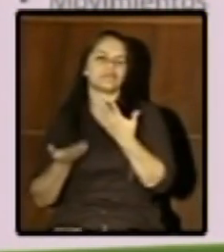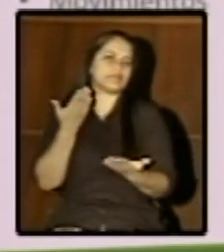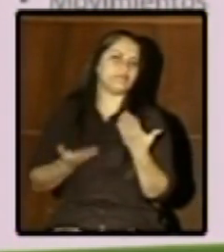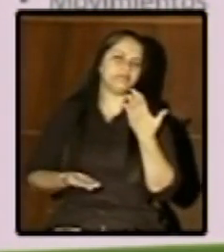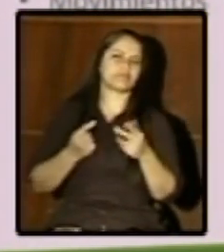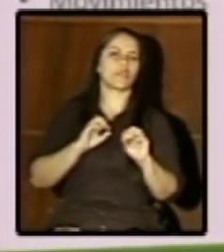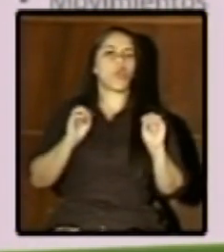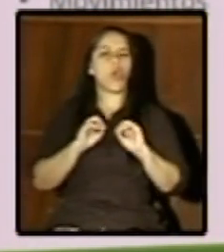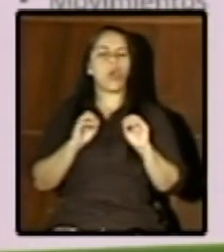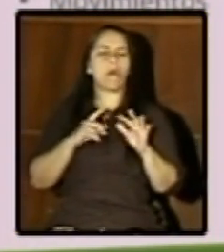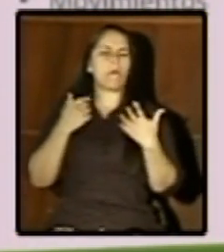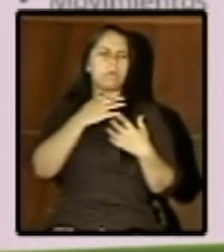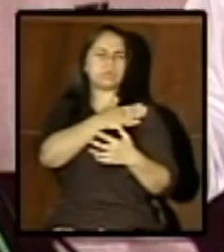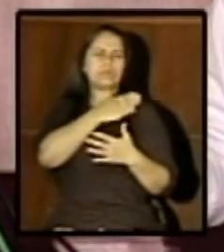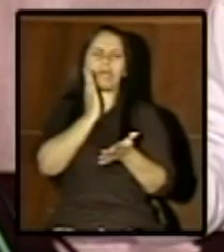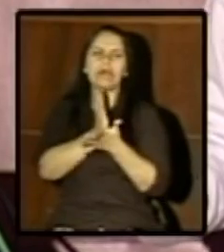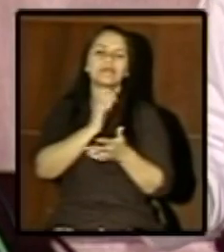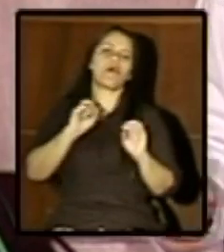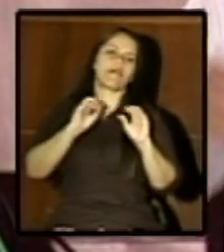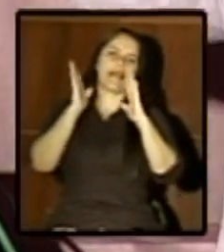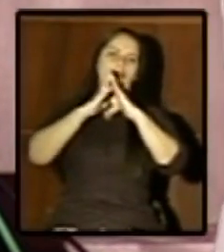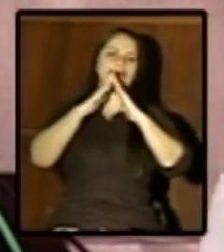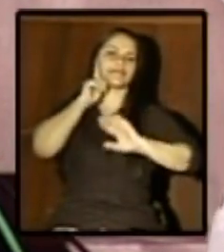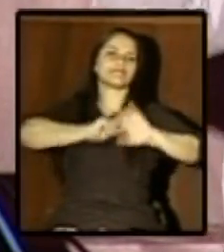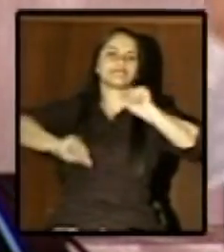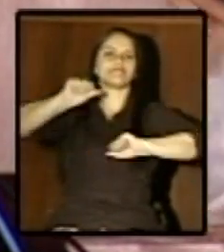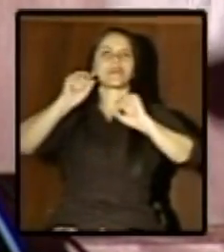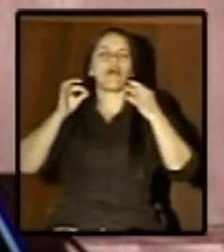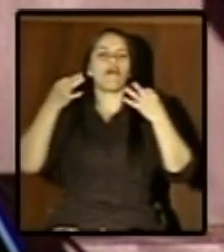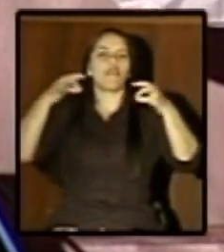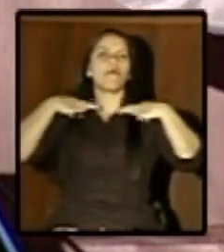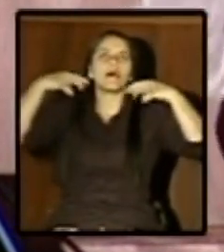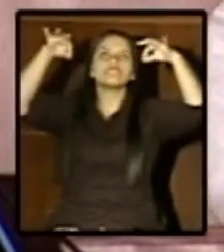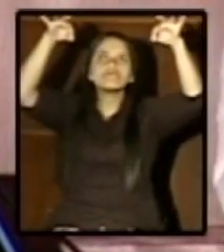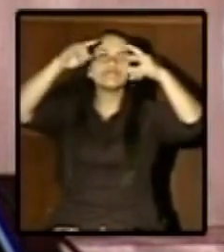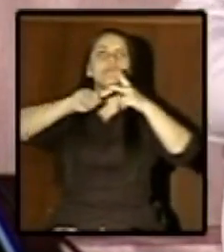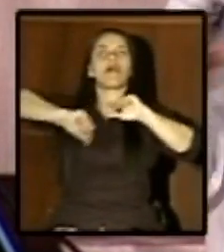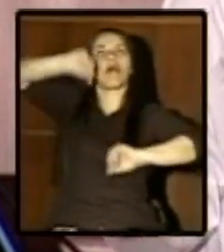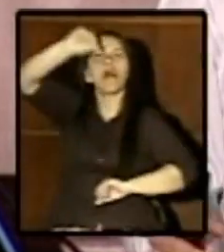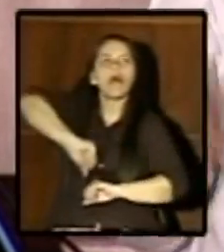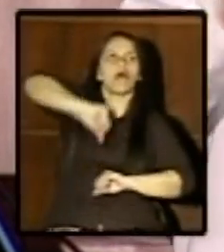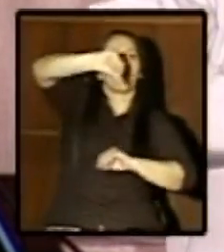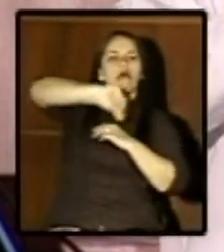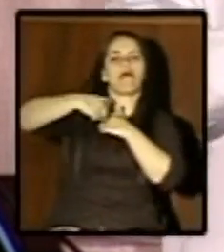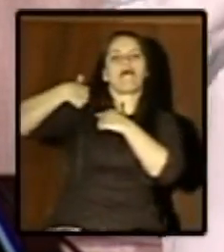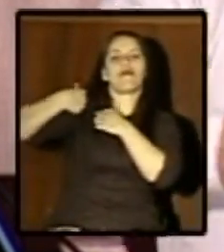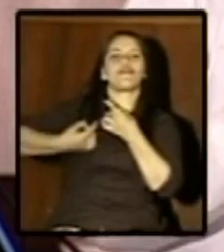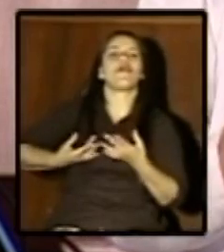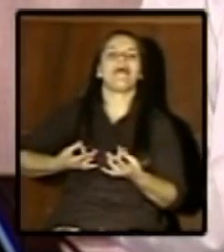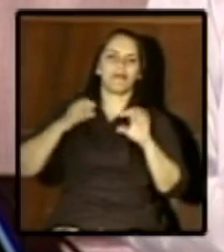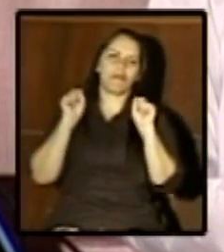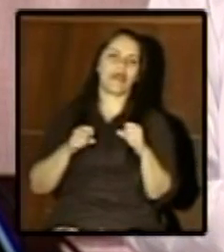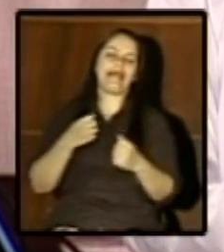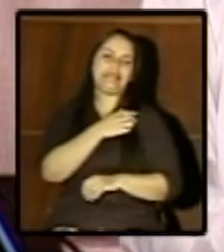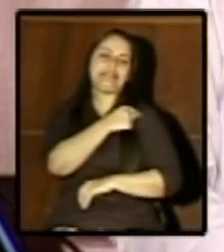gente que sufre de esto son los que de pronto se iban a caer y se prendieron de algo, en fin, o una contusión directa en el hombro, o las